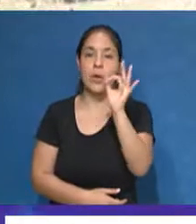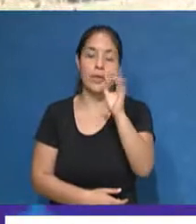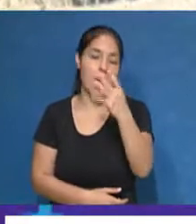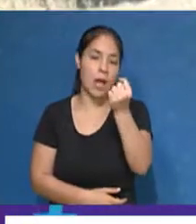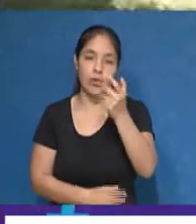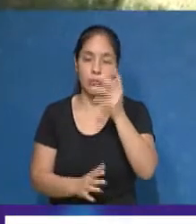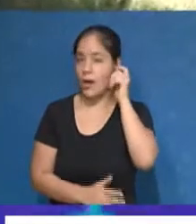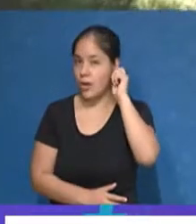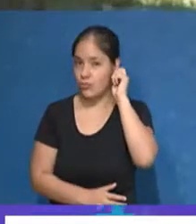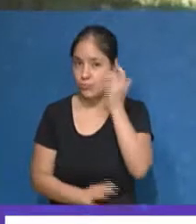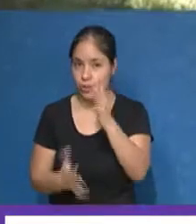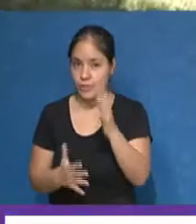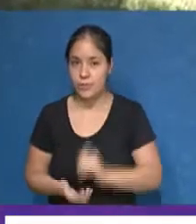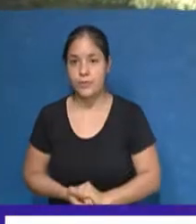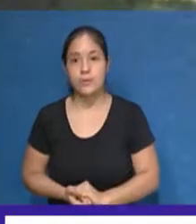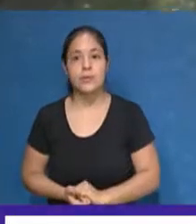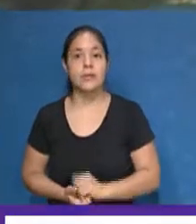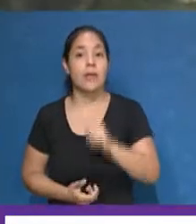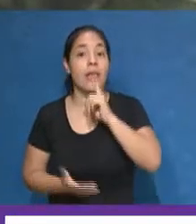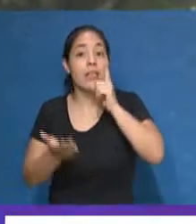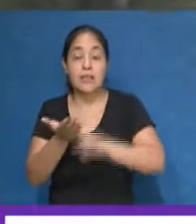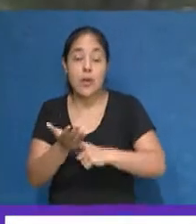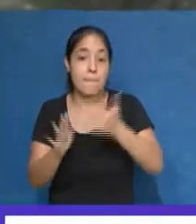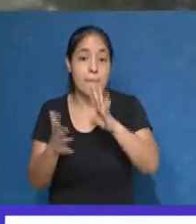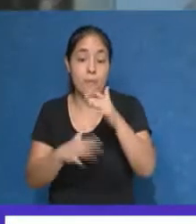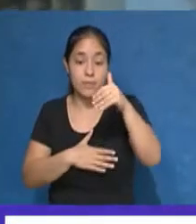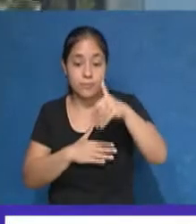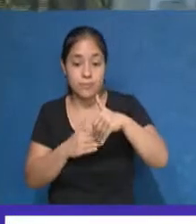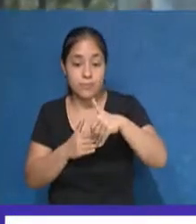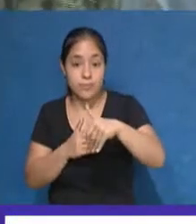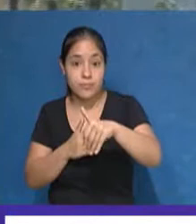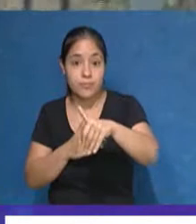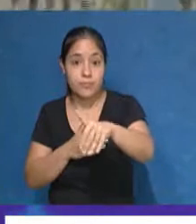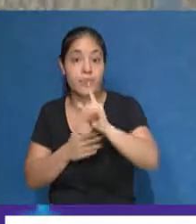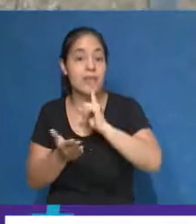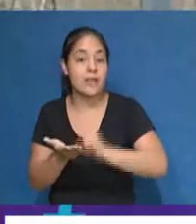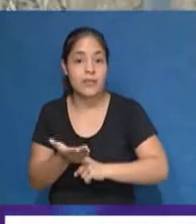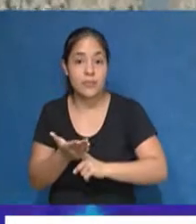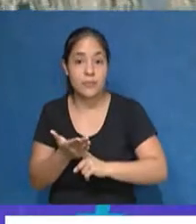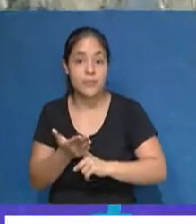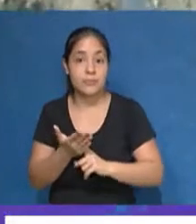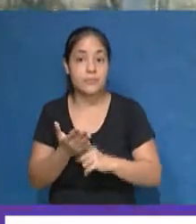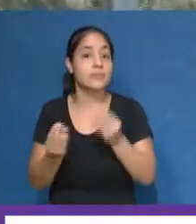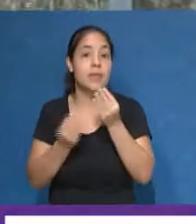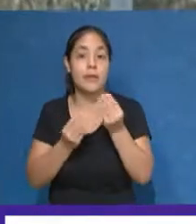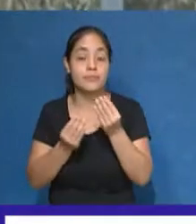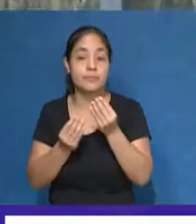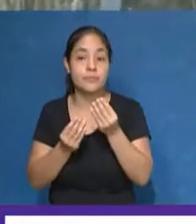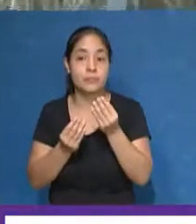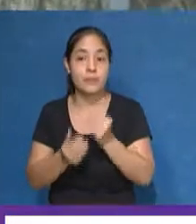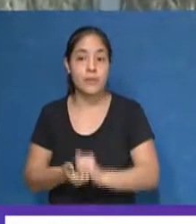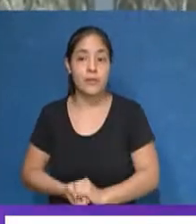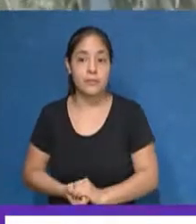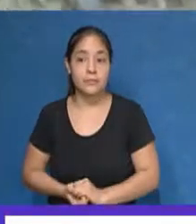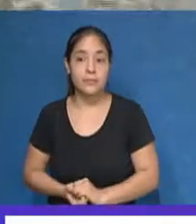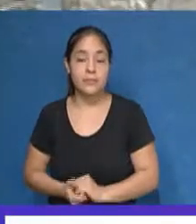detención domiciliaria? Se va a resolver en el día de la fecha, en el correr de estos tiempos, para poder acordar si es procedente o no. Hay